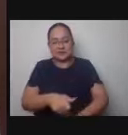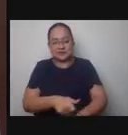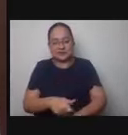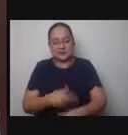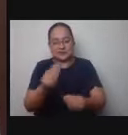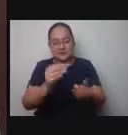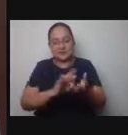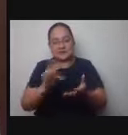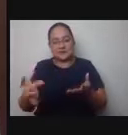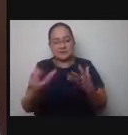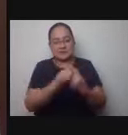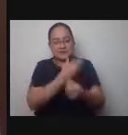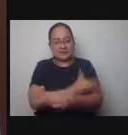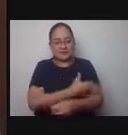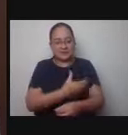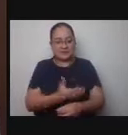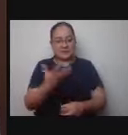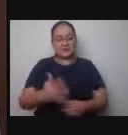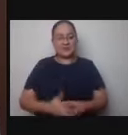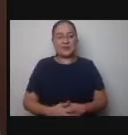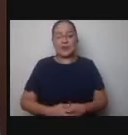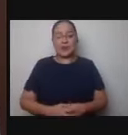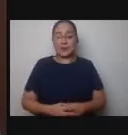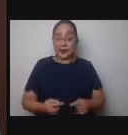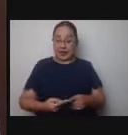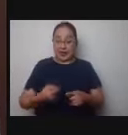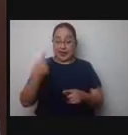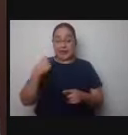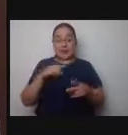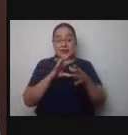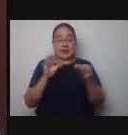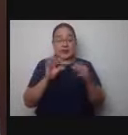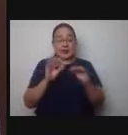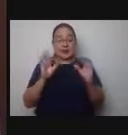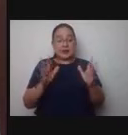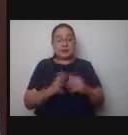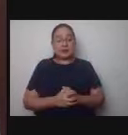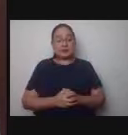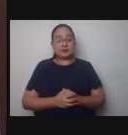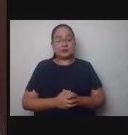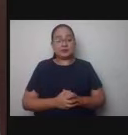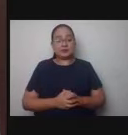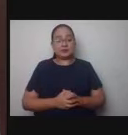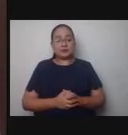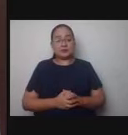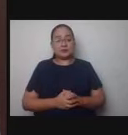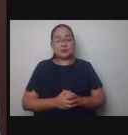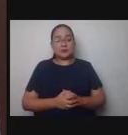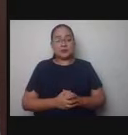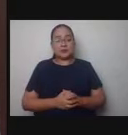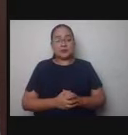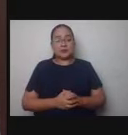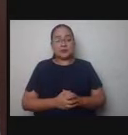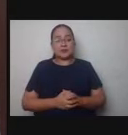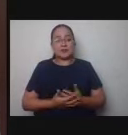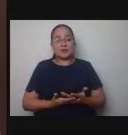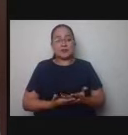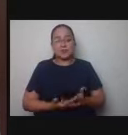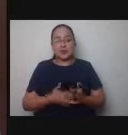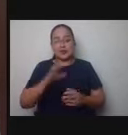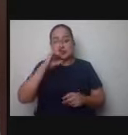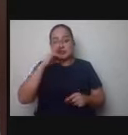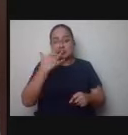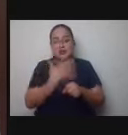nosotros. Entonces, les decía que la responsabilidad, híjole, viene